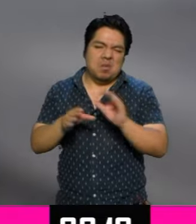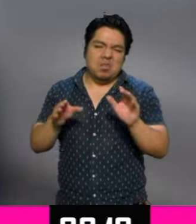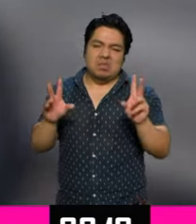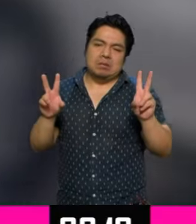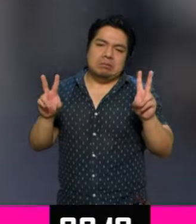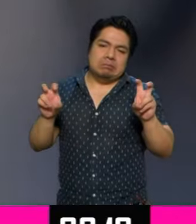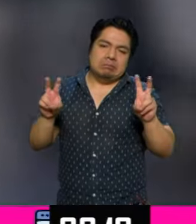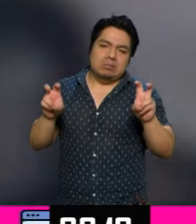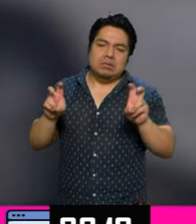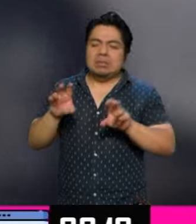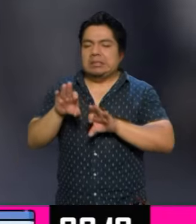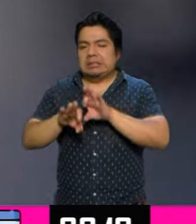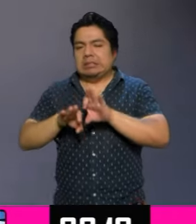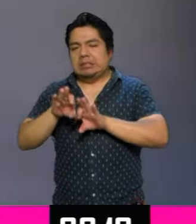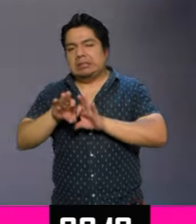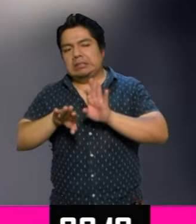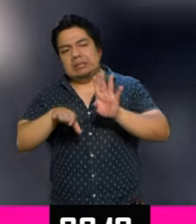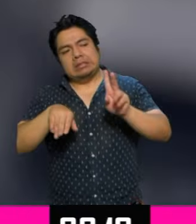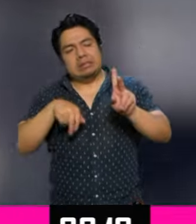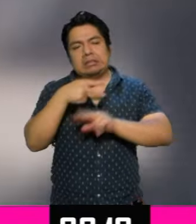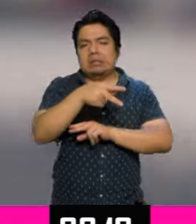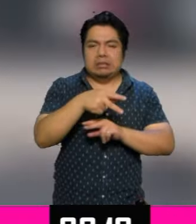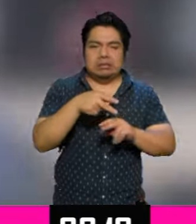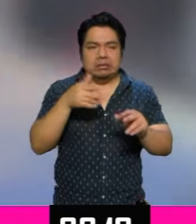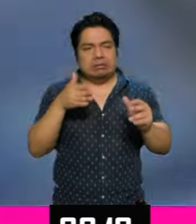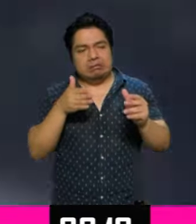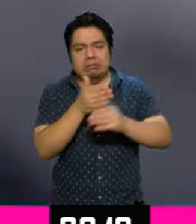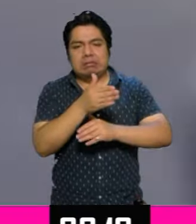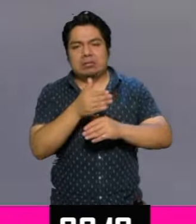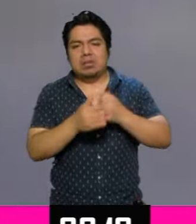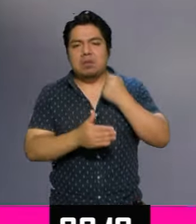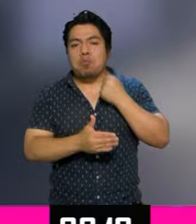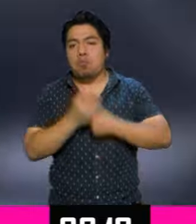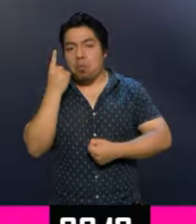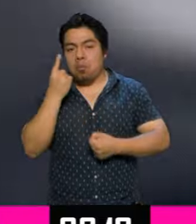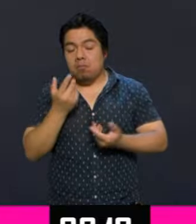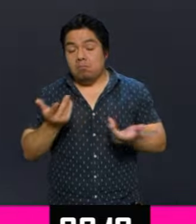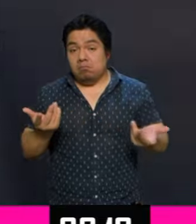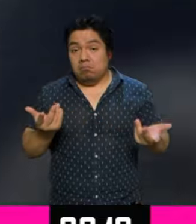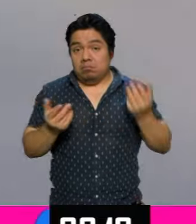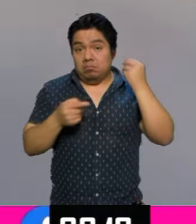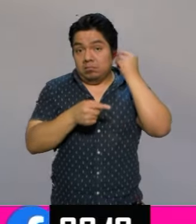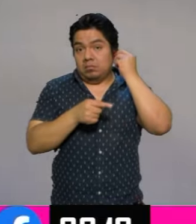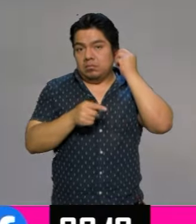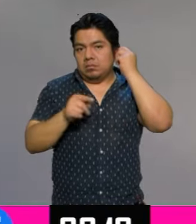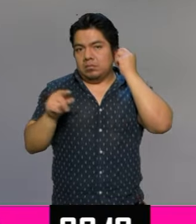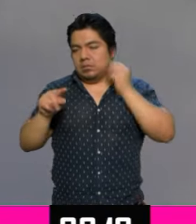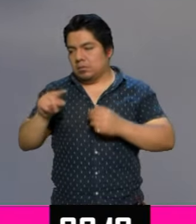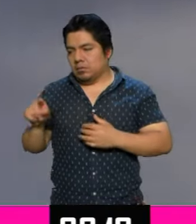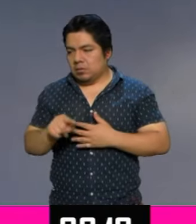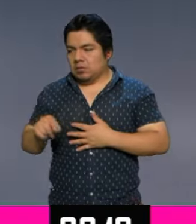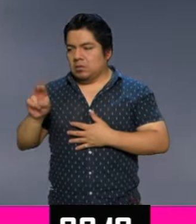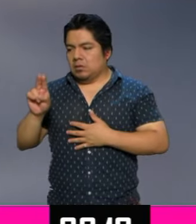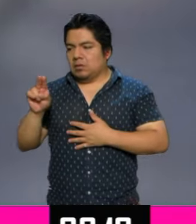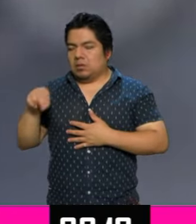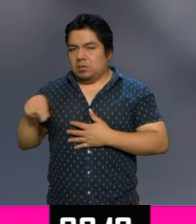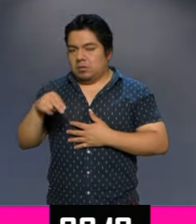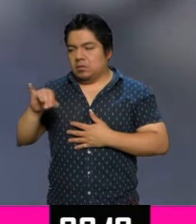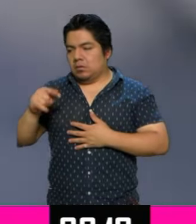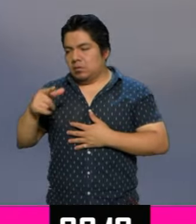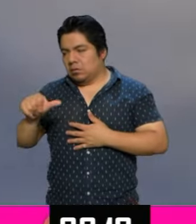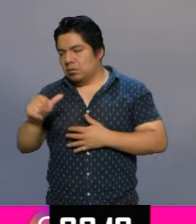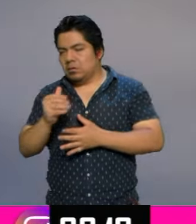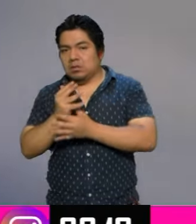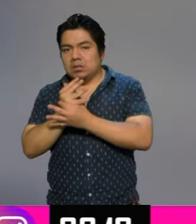un intento de golpe por las declaraciones de Zúñiga, ¿no? Que habló de